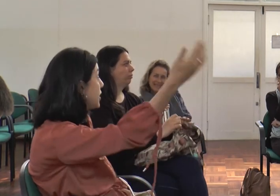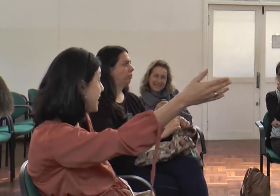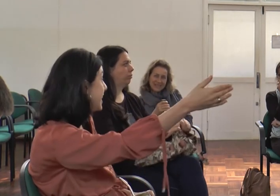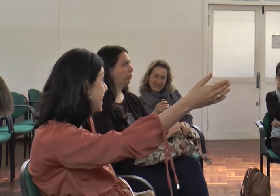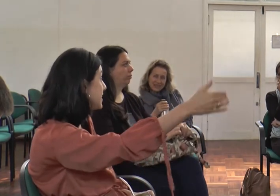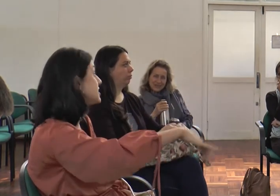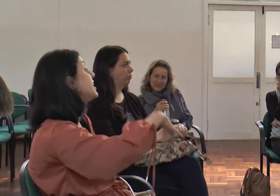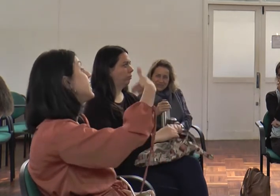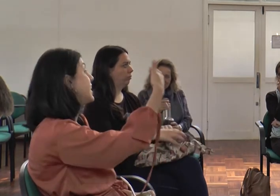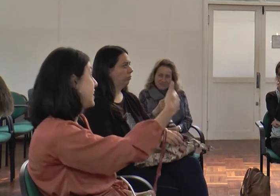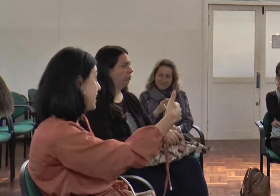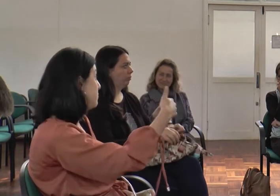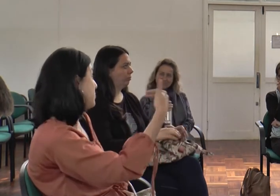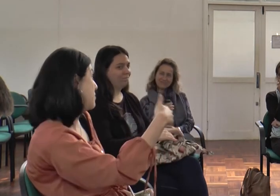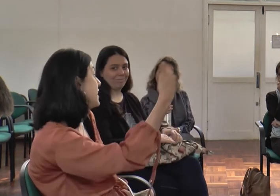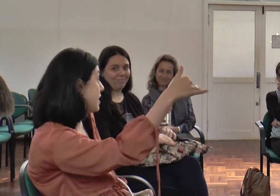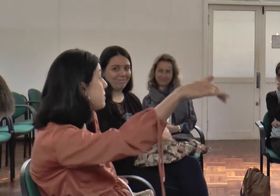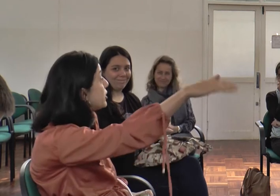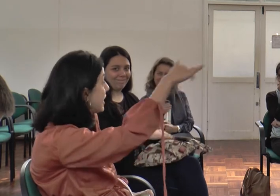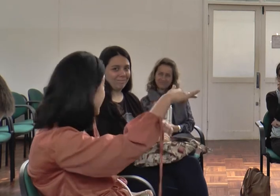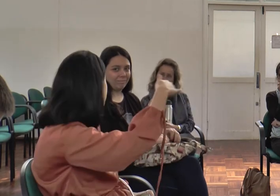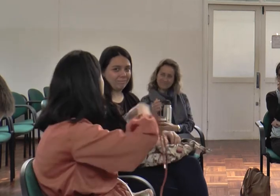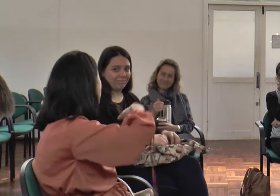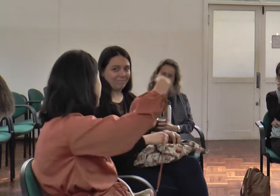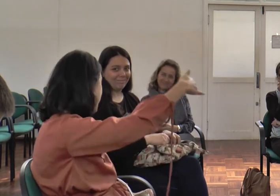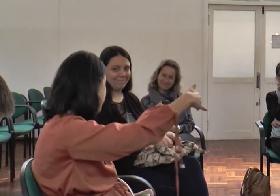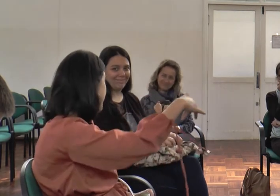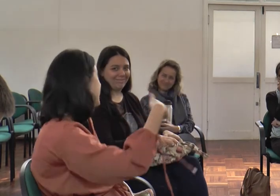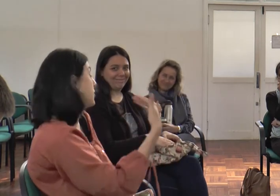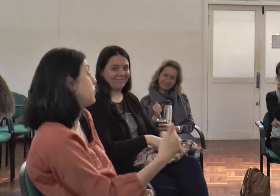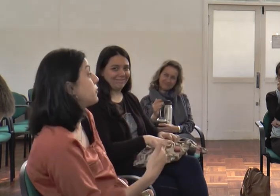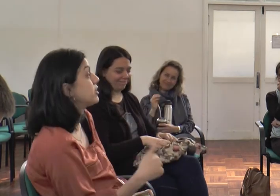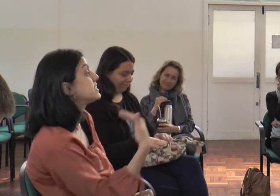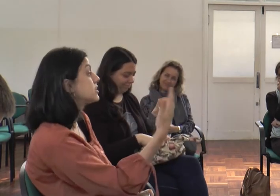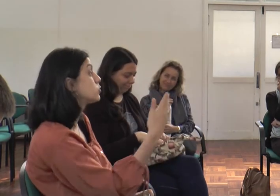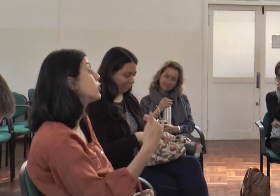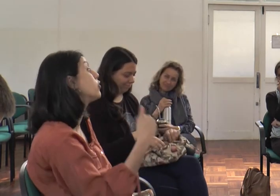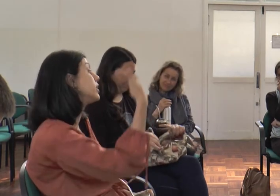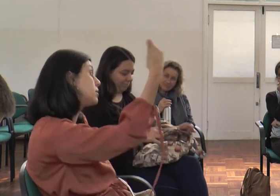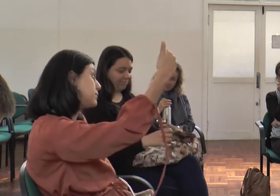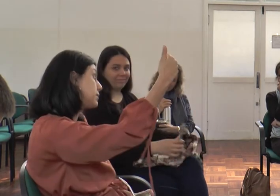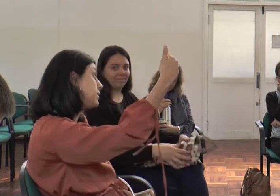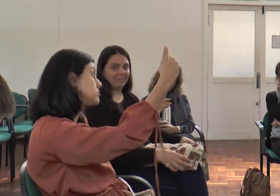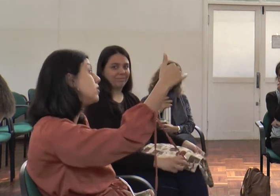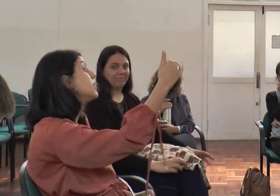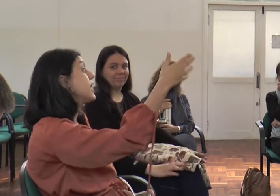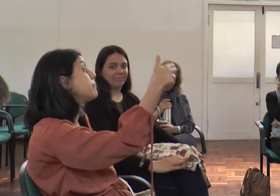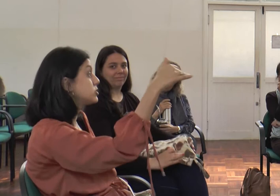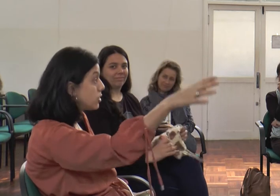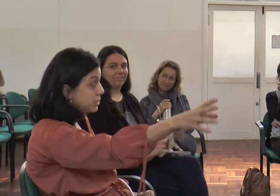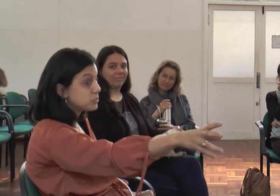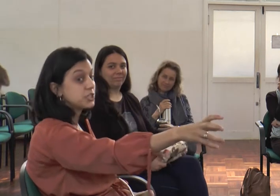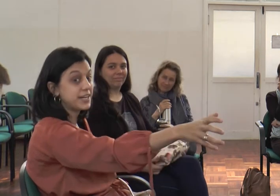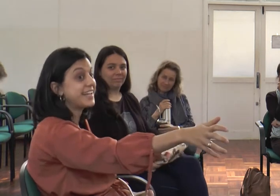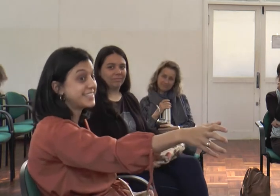que entrar por el garage, había rampa, pero en el garage, no la puerta del frente. Después después, bueno, el desayuno no, es en el primer piso. Ah,